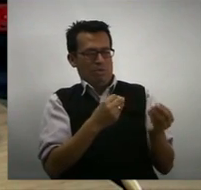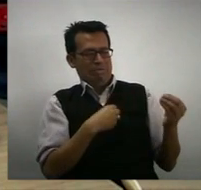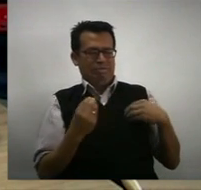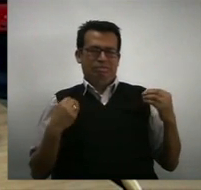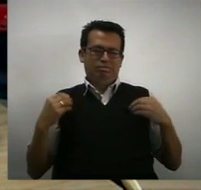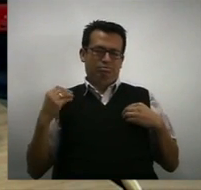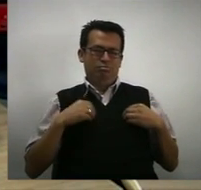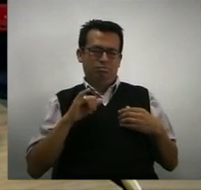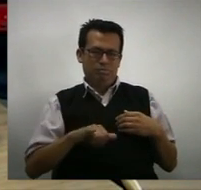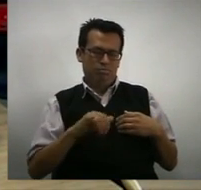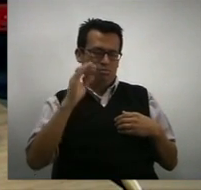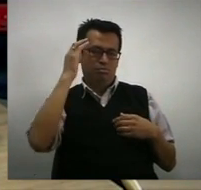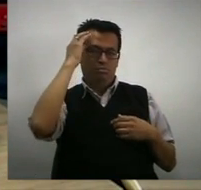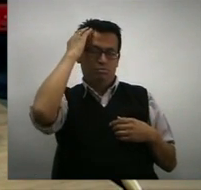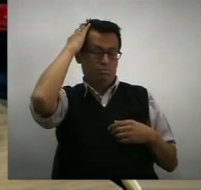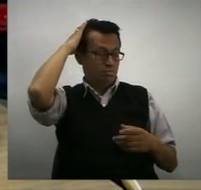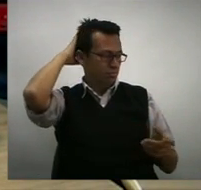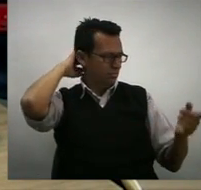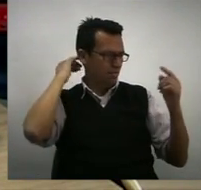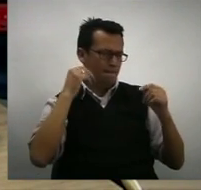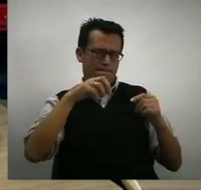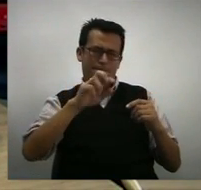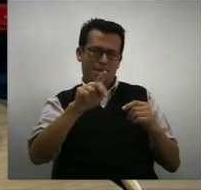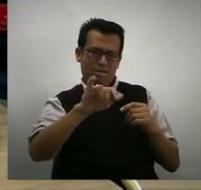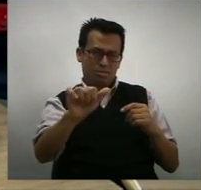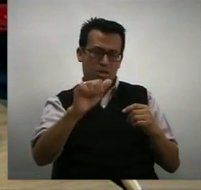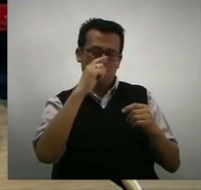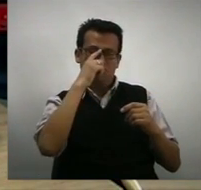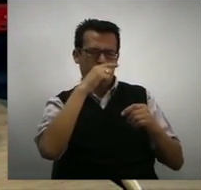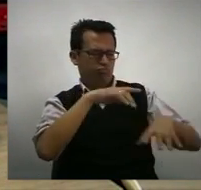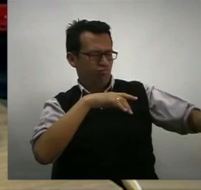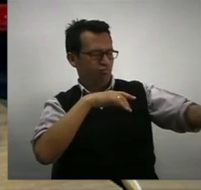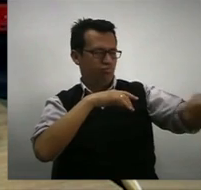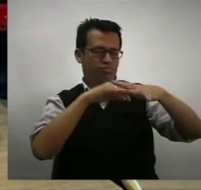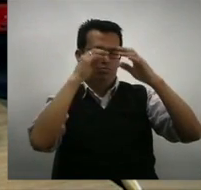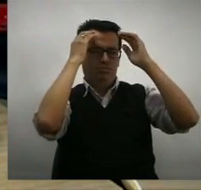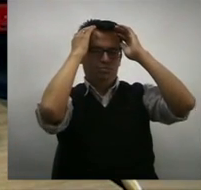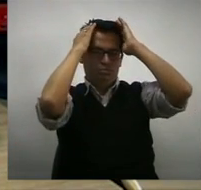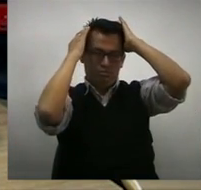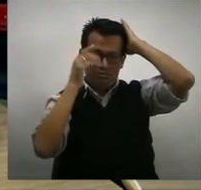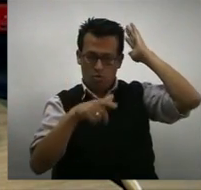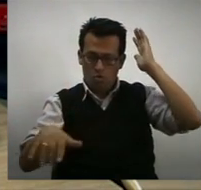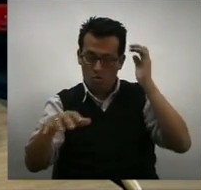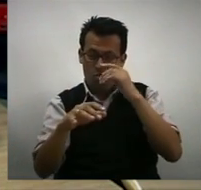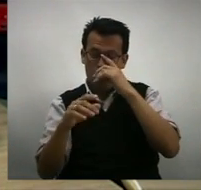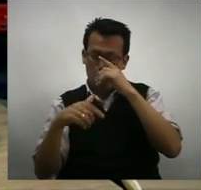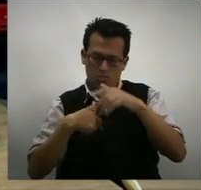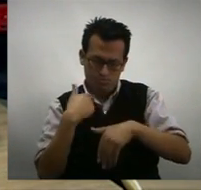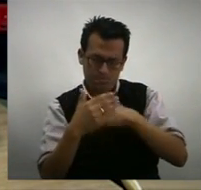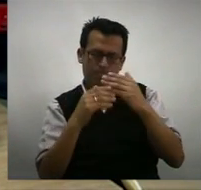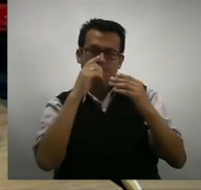atávicos. Recreé la nigromancia en Persia. Integré las ordalías del siglo VI. Involucré